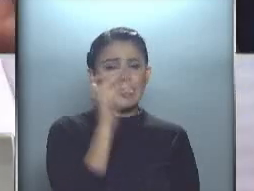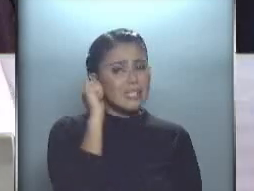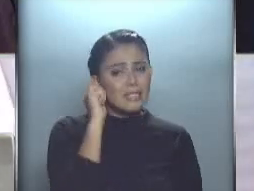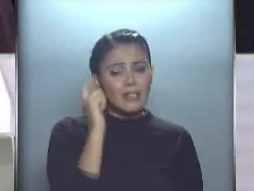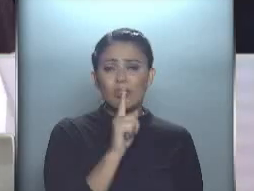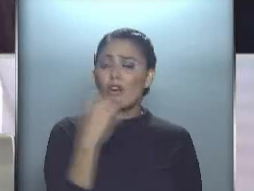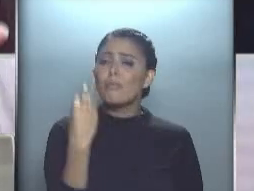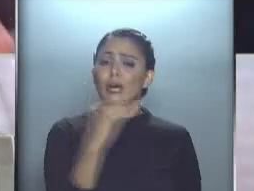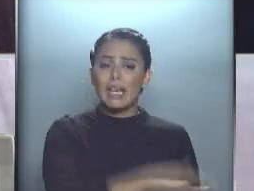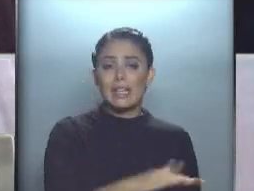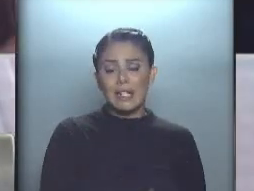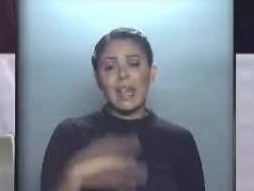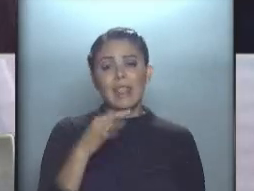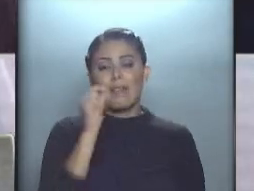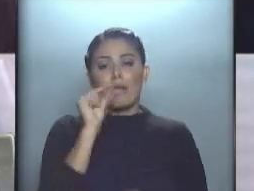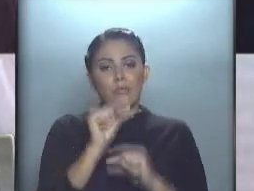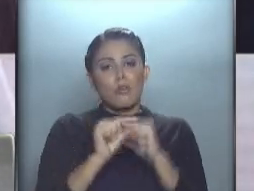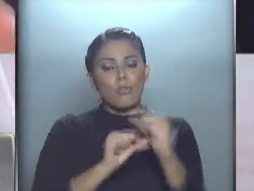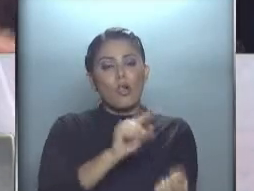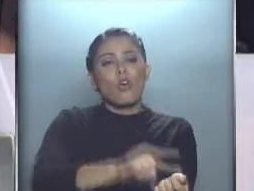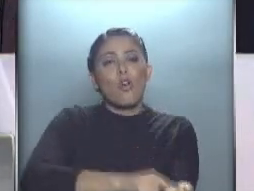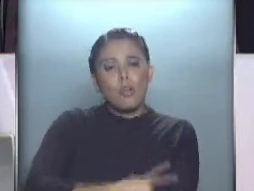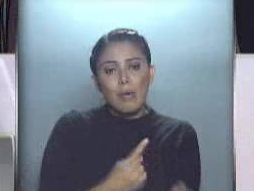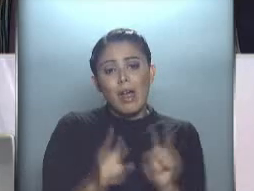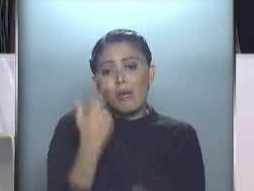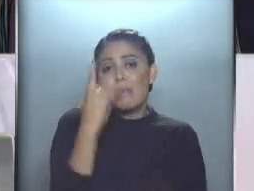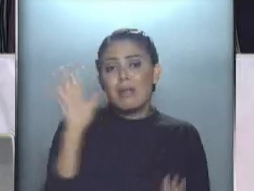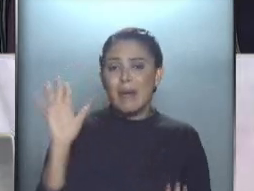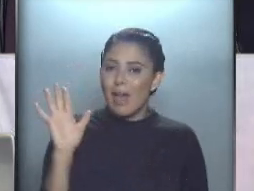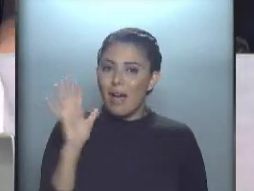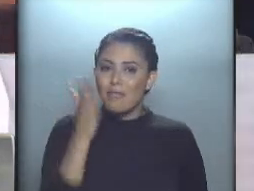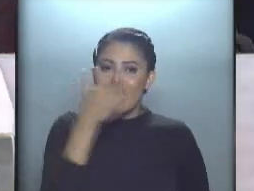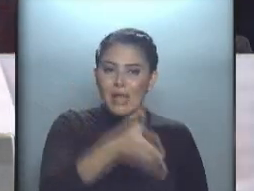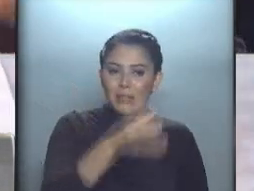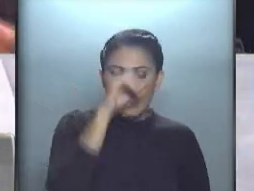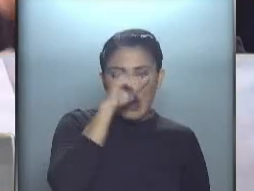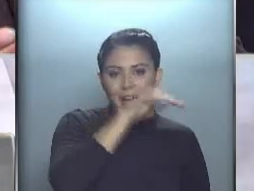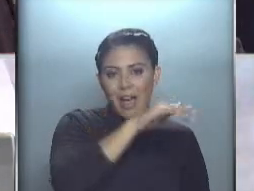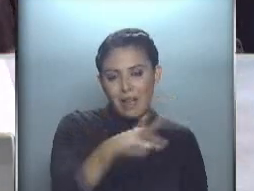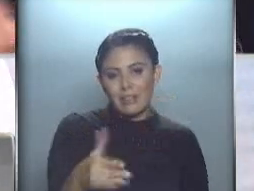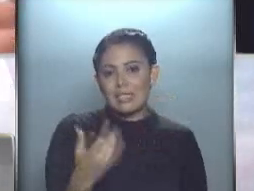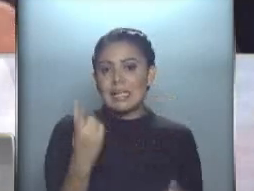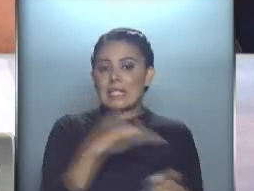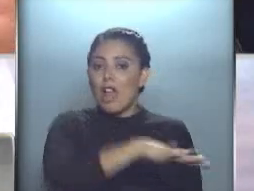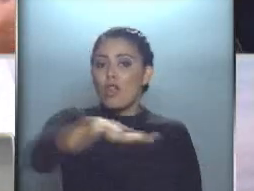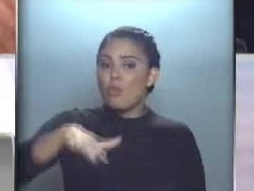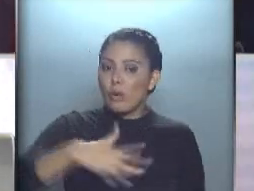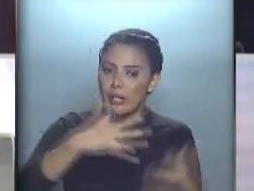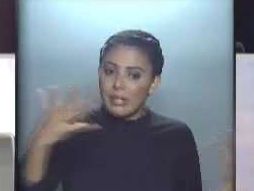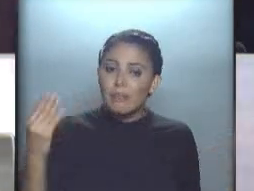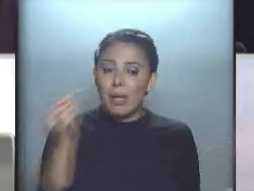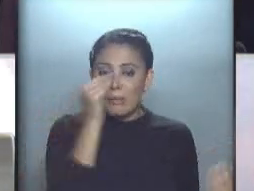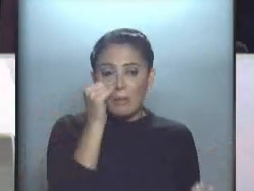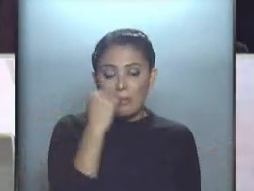una adaptación porque en muchos casos es la primera vez que van al jardín y eso requiere espacio porque los padres